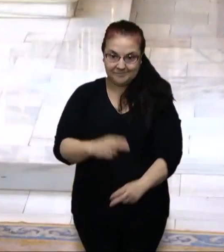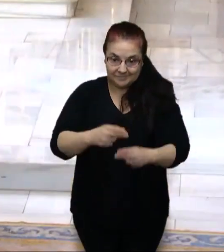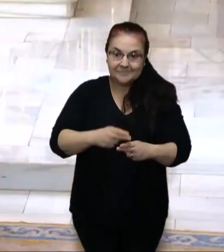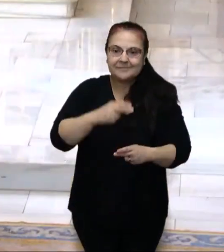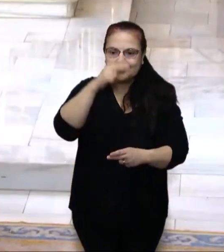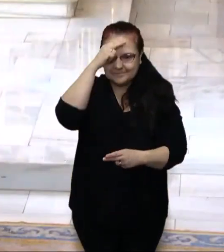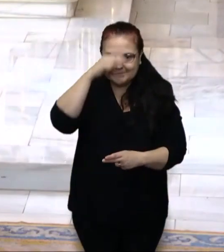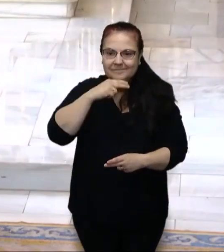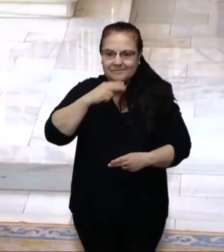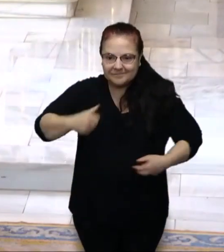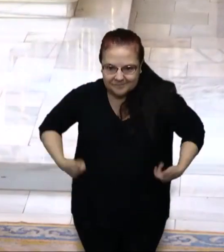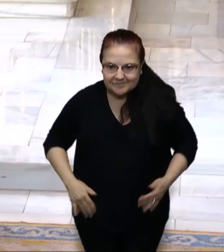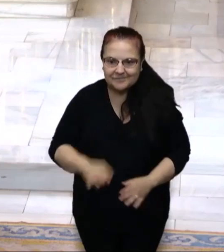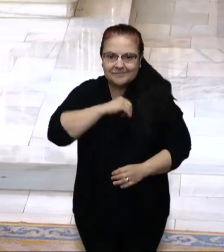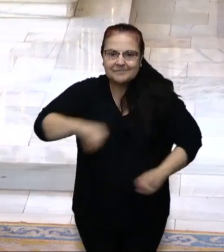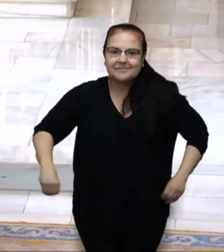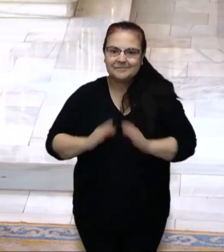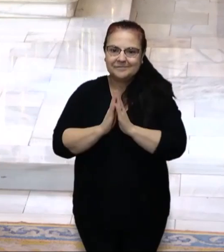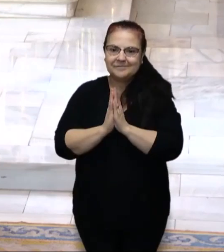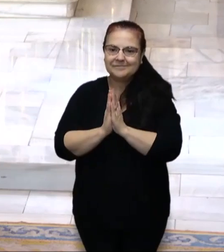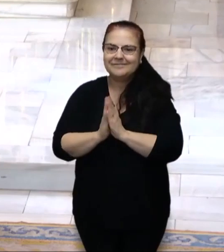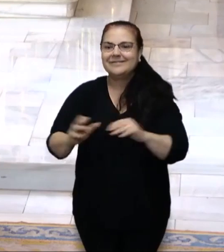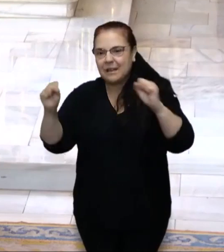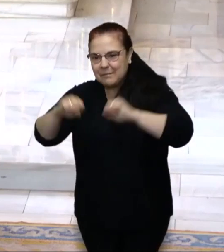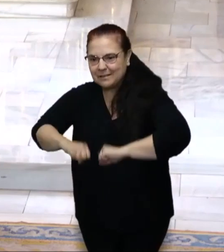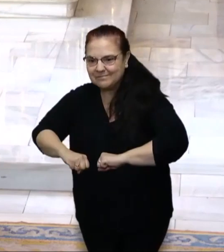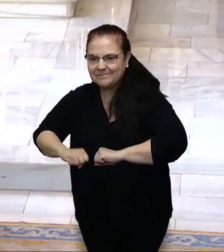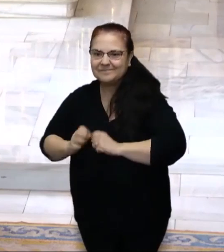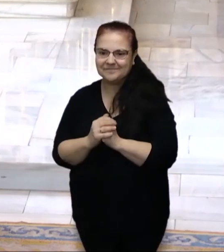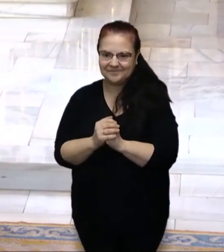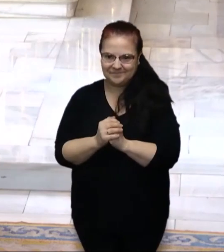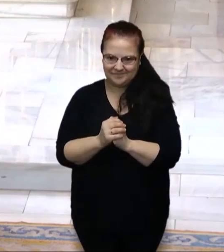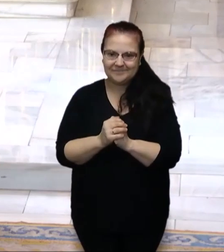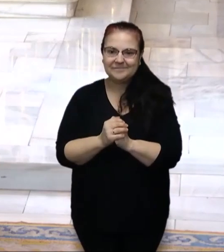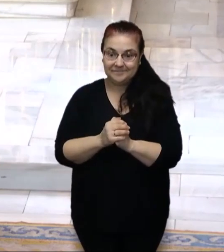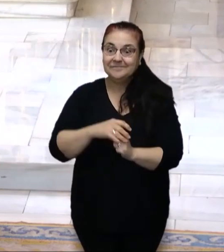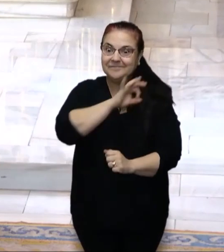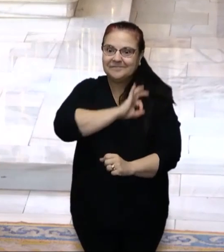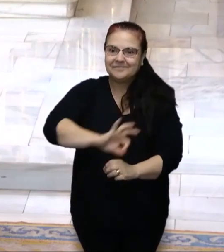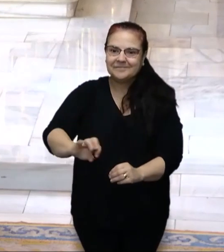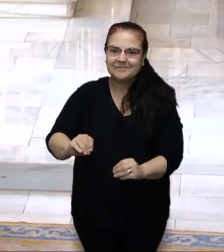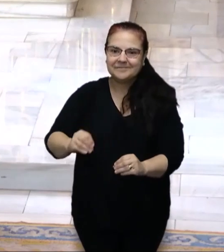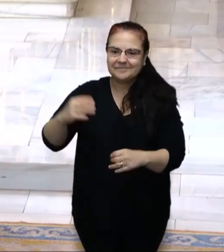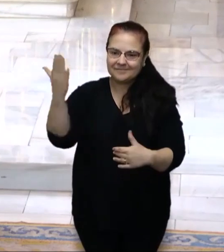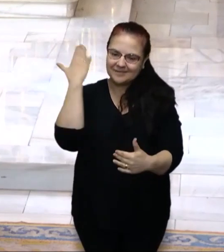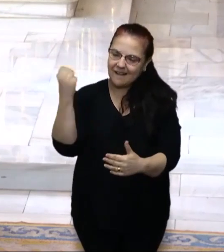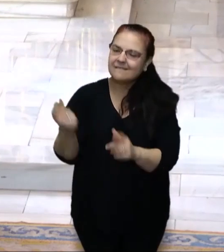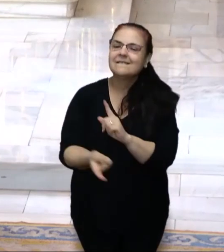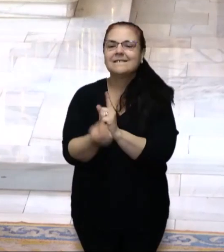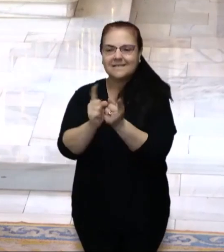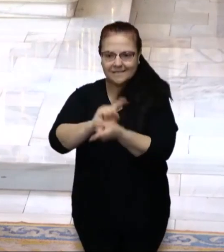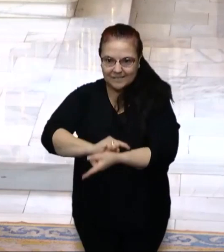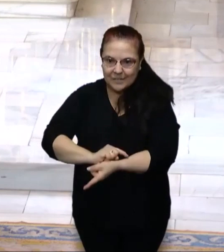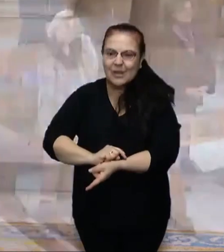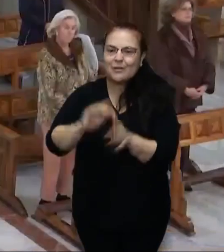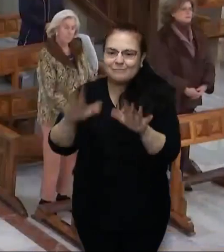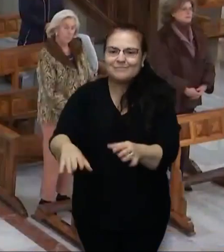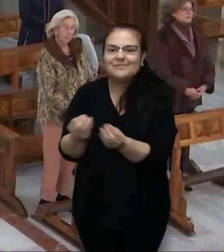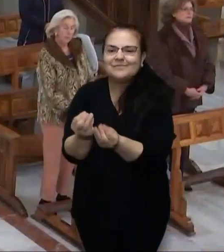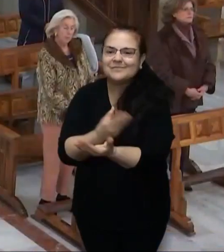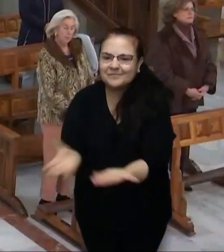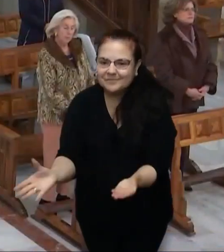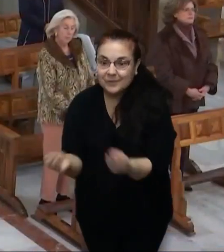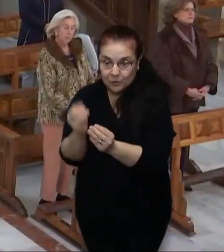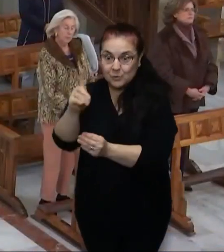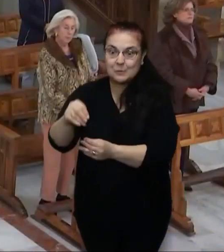En el nombre del Padre, del Hijo y del Espíritu Santo, el Señor que nos llama a la conversión esté con